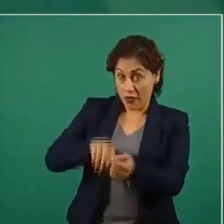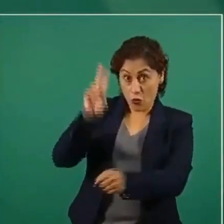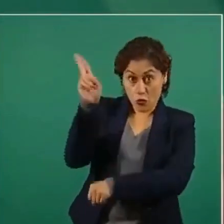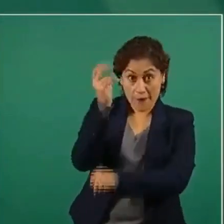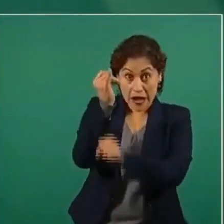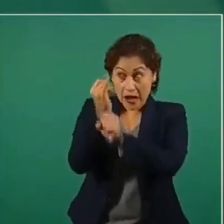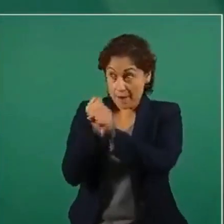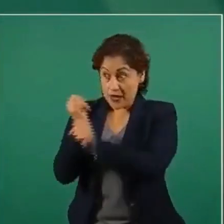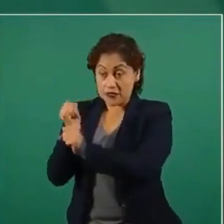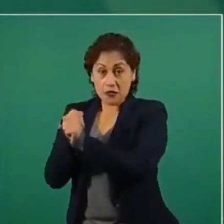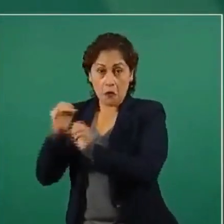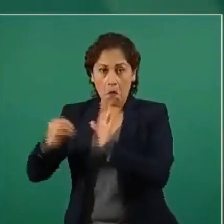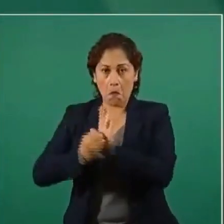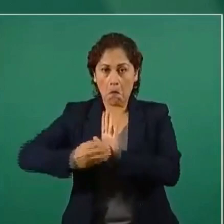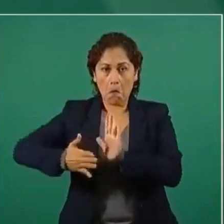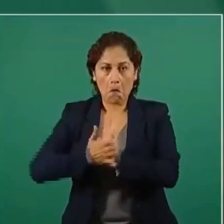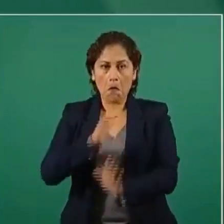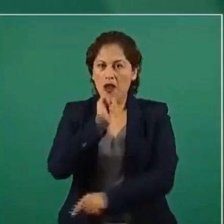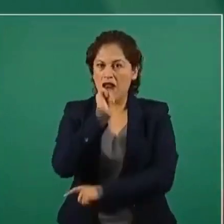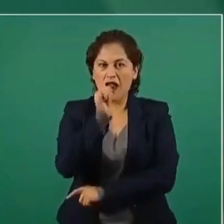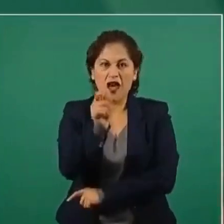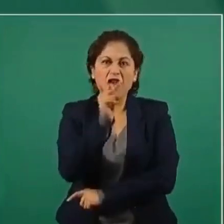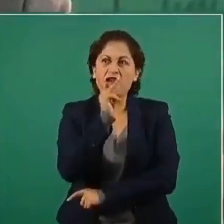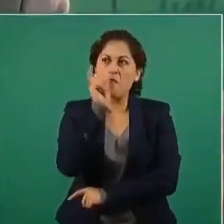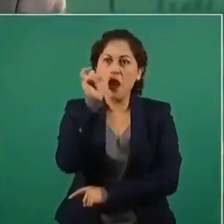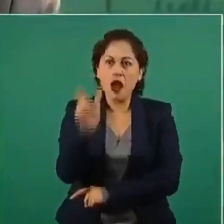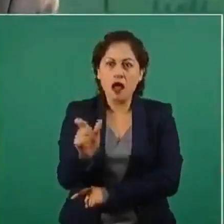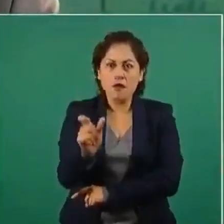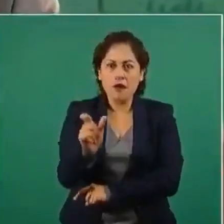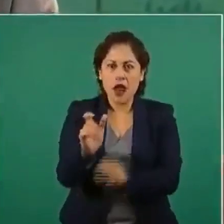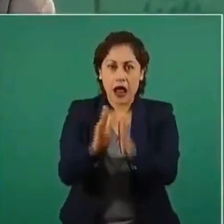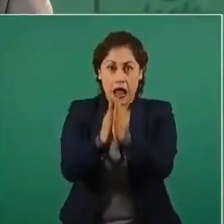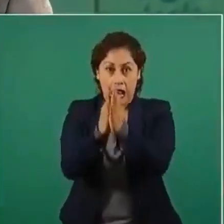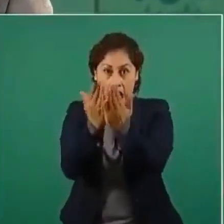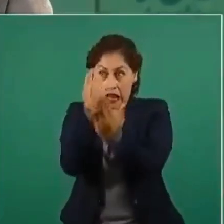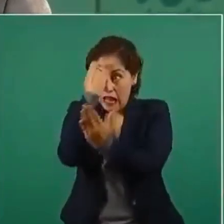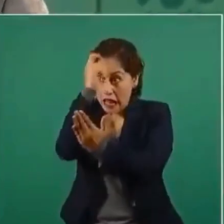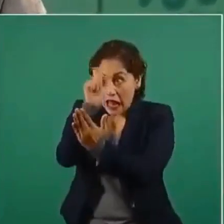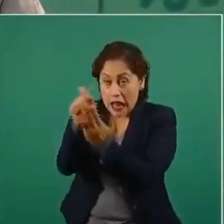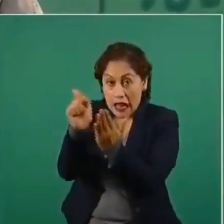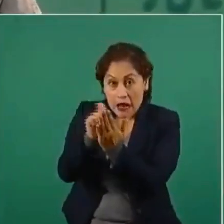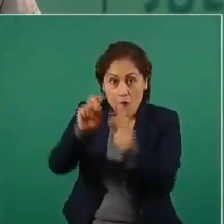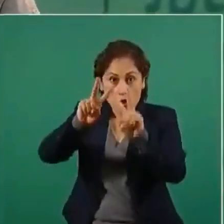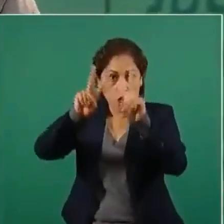No hay libros sobre la corrupción que imperó